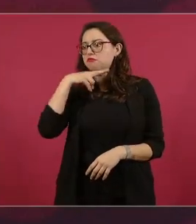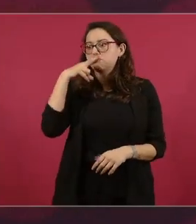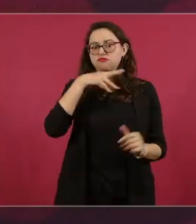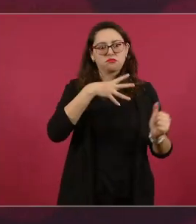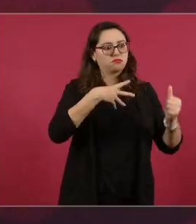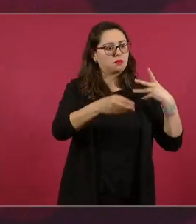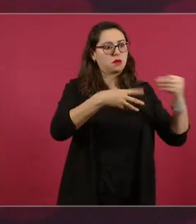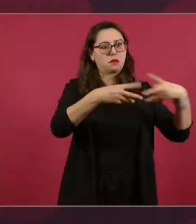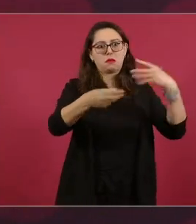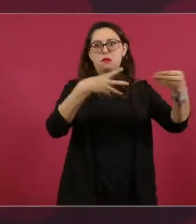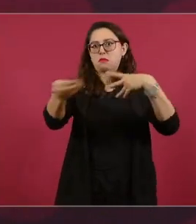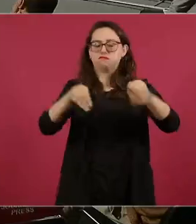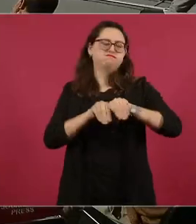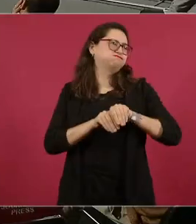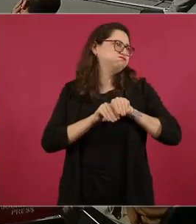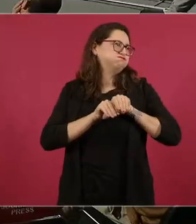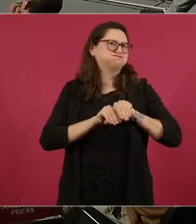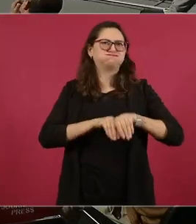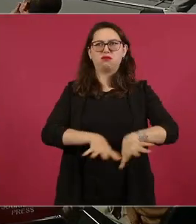Hasta una autoridad,